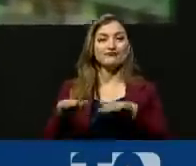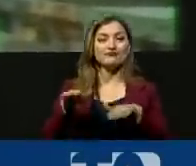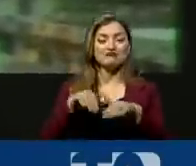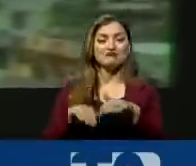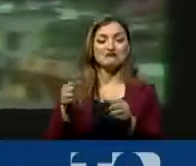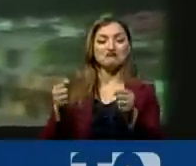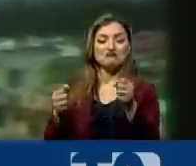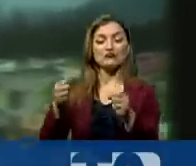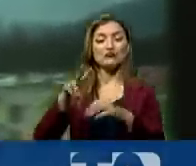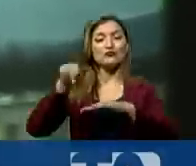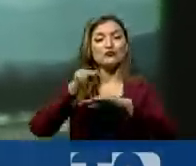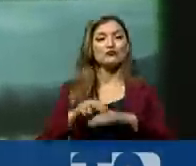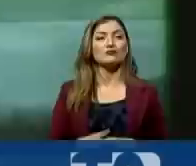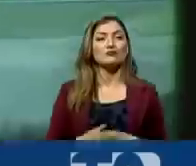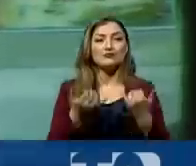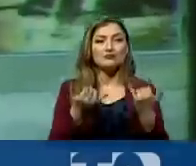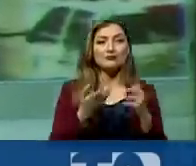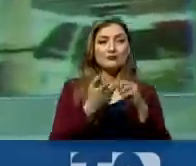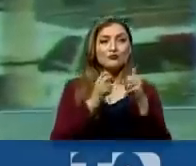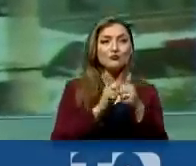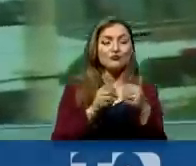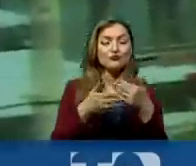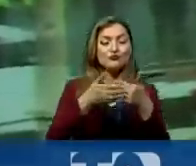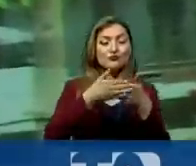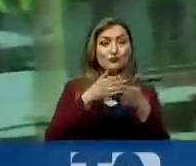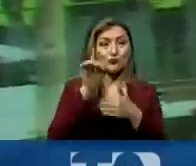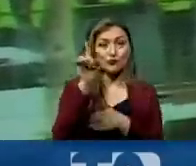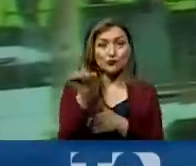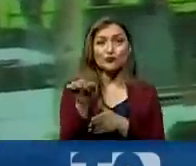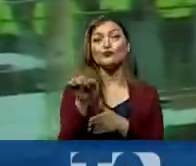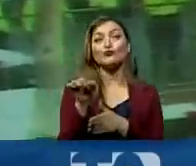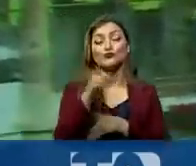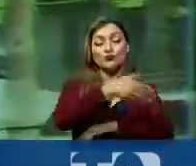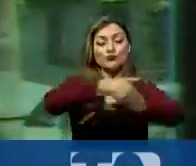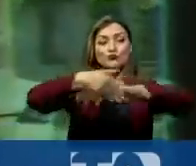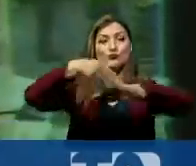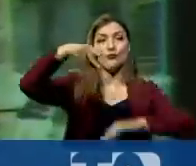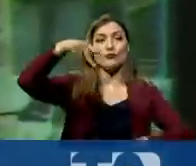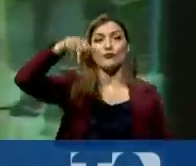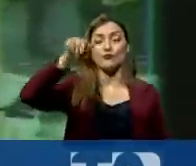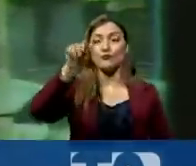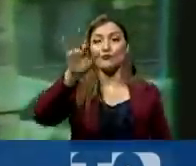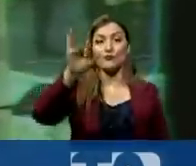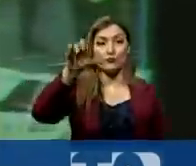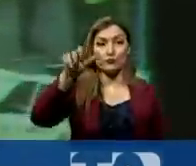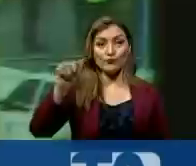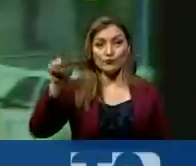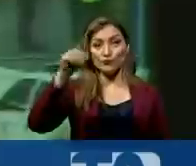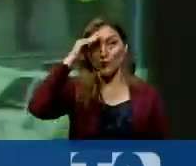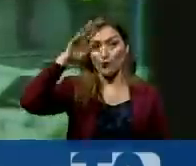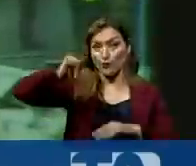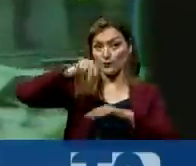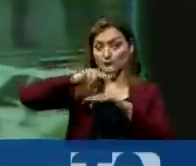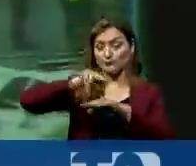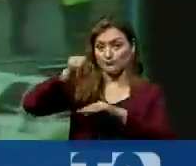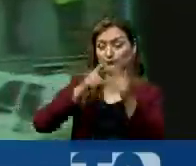si se registra a esta hora inconvenientes en cuanto a la circulación vehicular es sobre la avenida patria